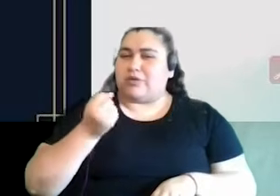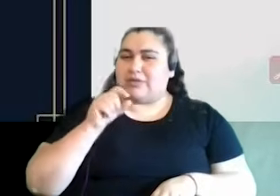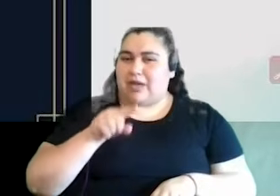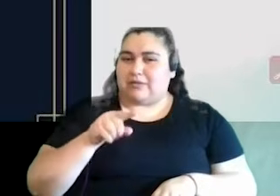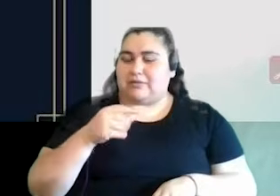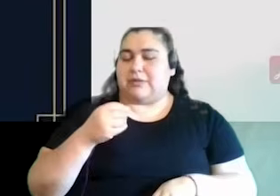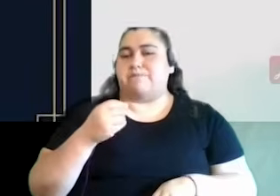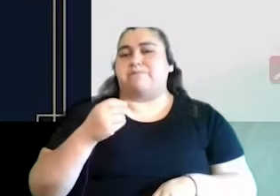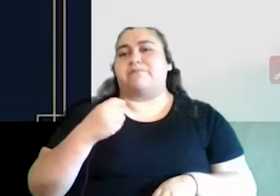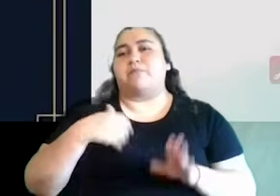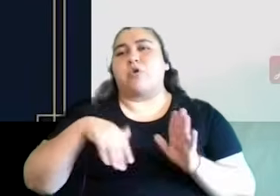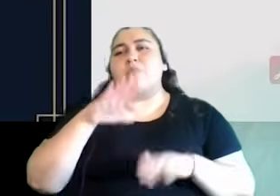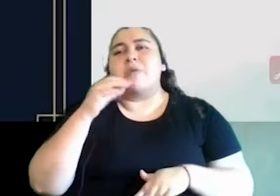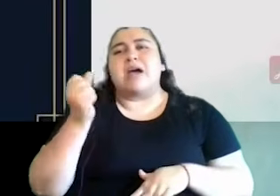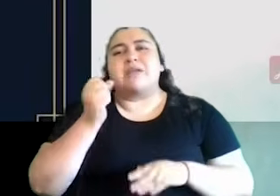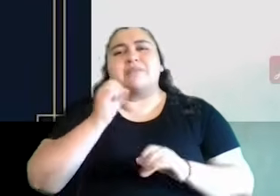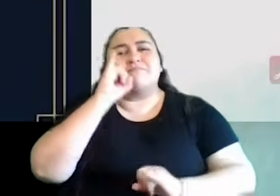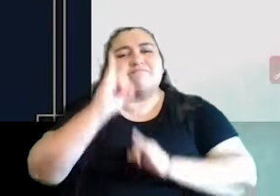tenemos que pensar